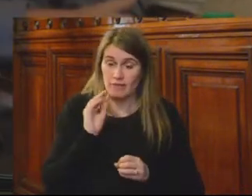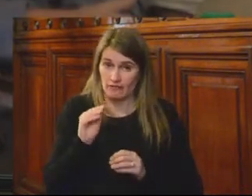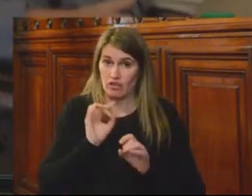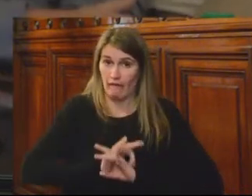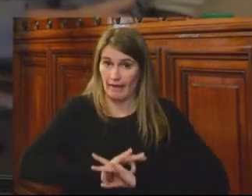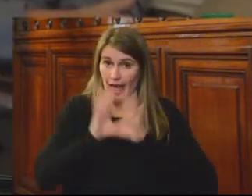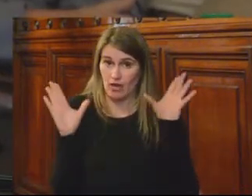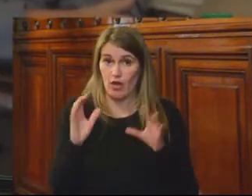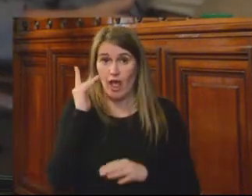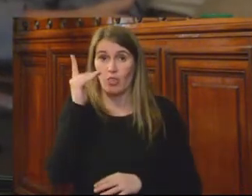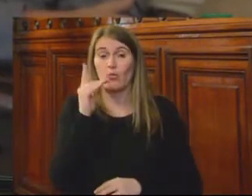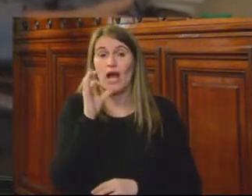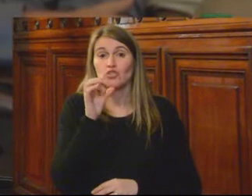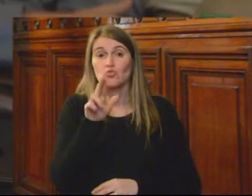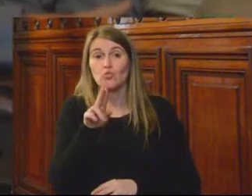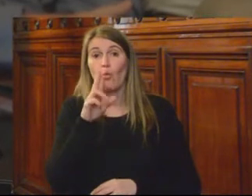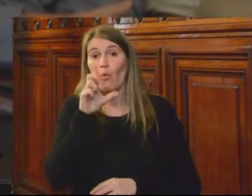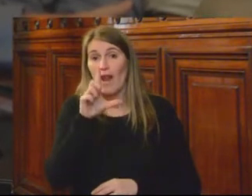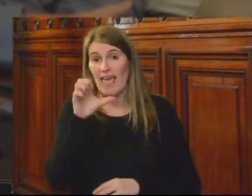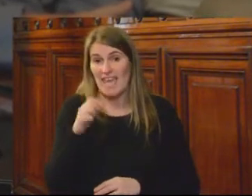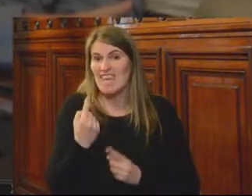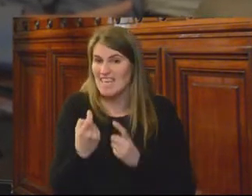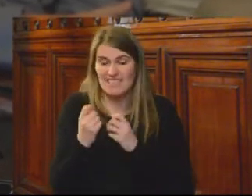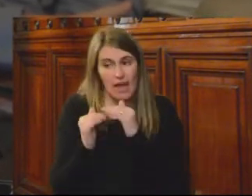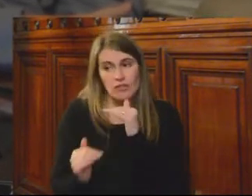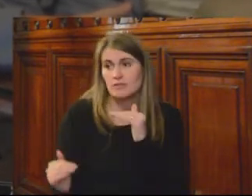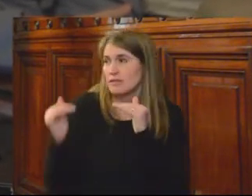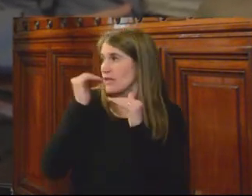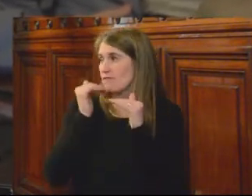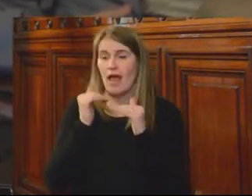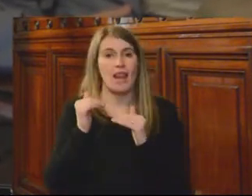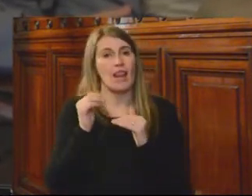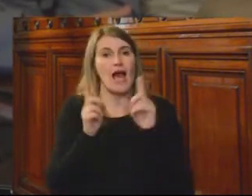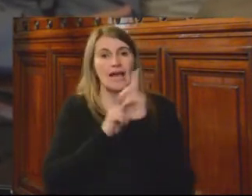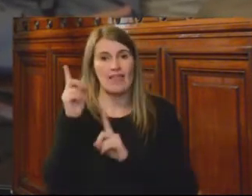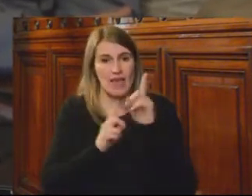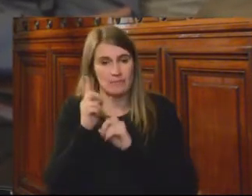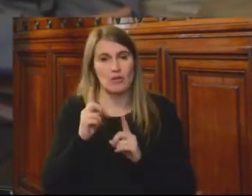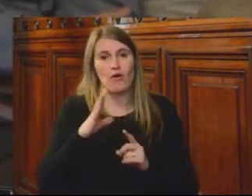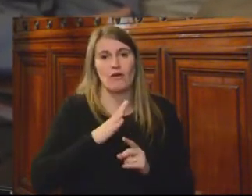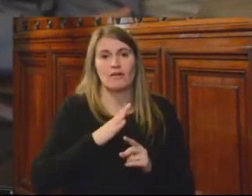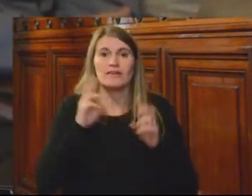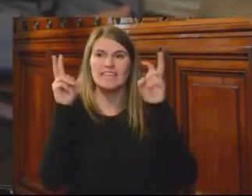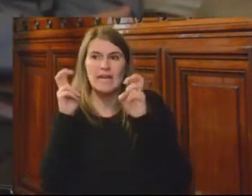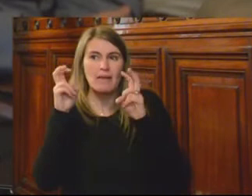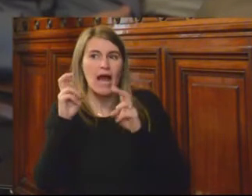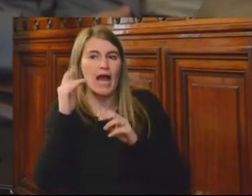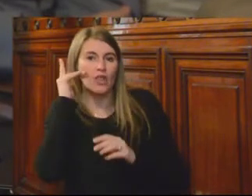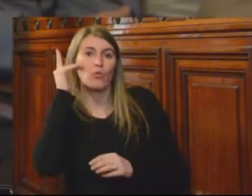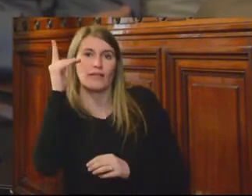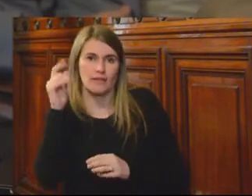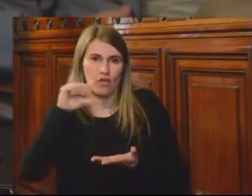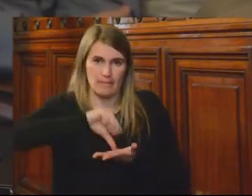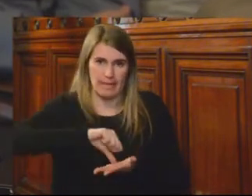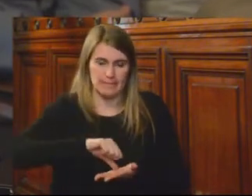EducaZulia pensamos que debemos subirle el nivel académico a nuestras discusiones con respecto al tema educativo en nuestro país. Nuestro objetivo